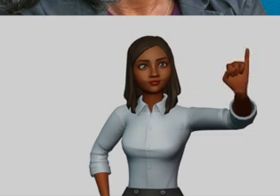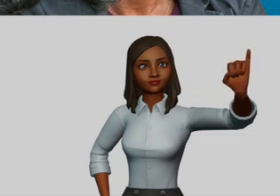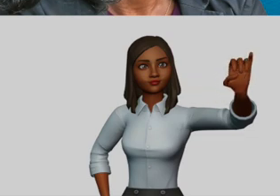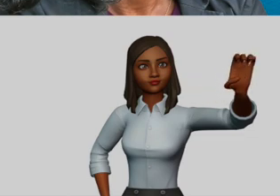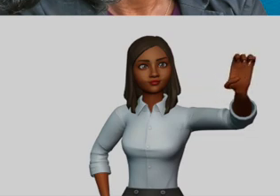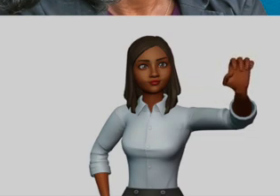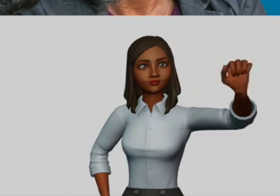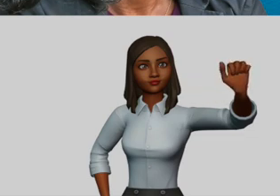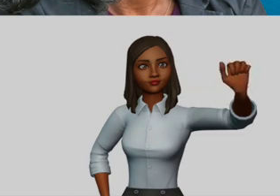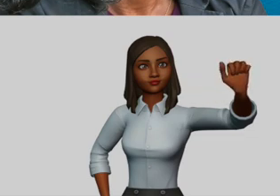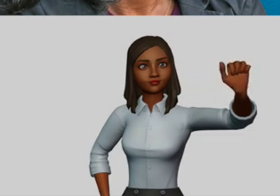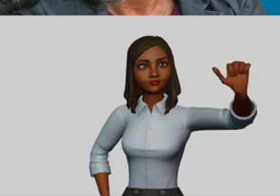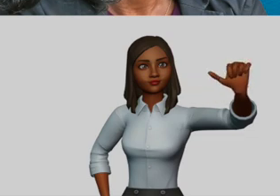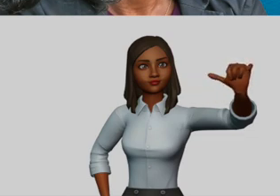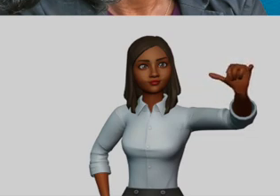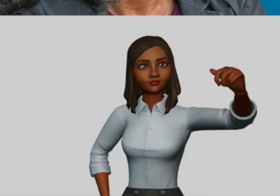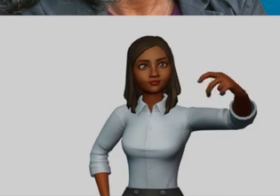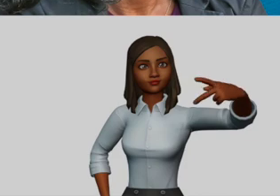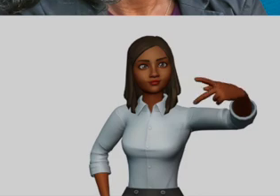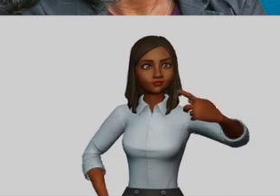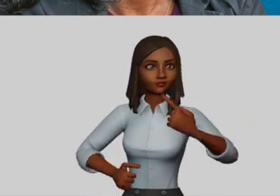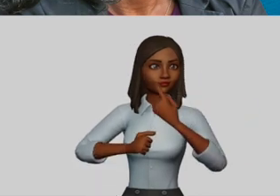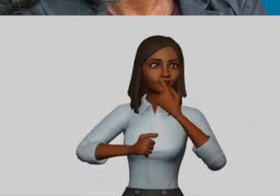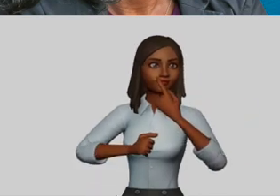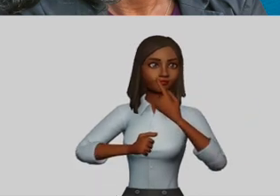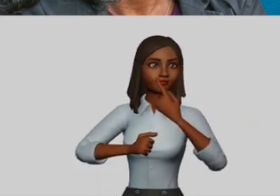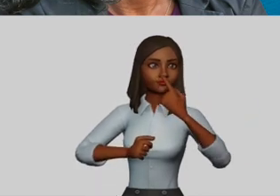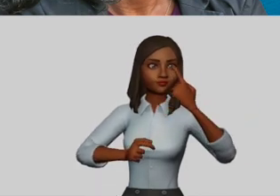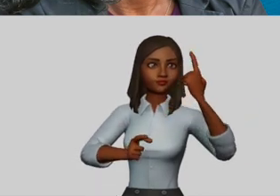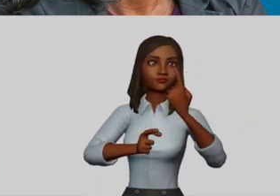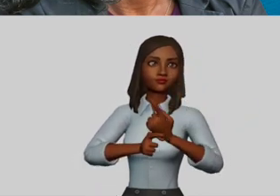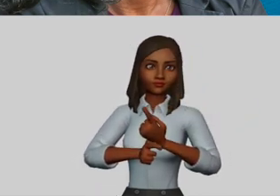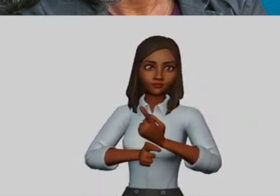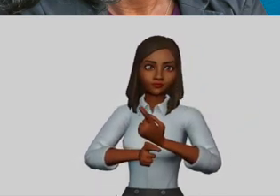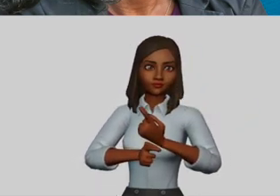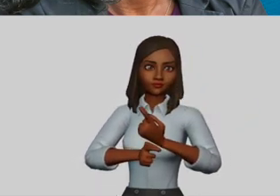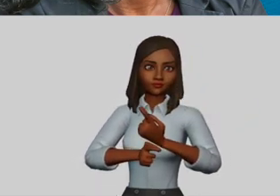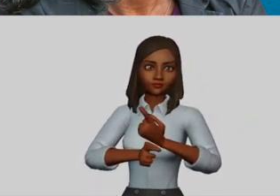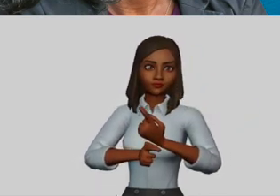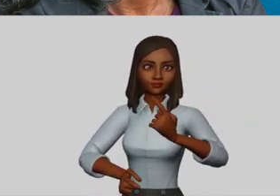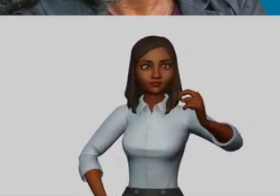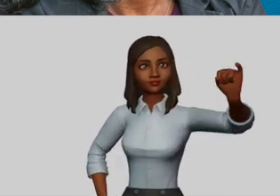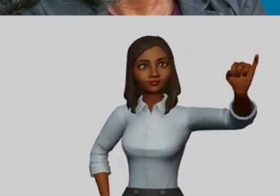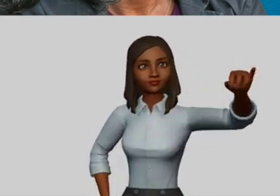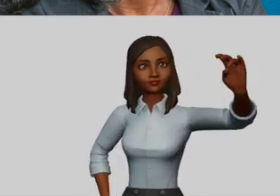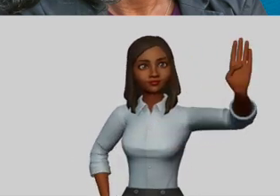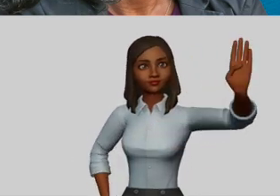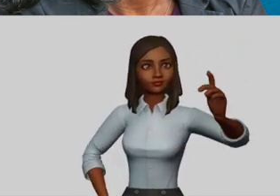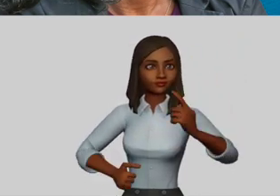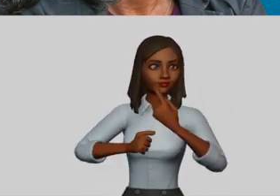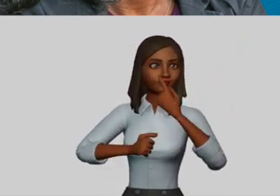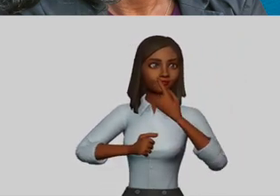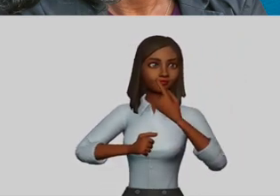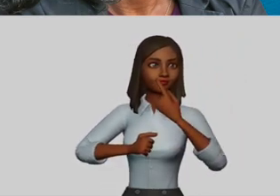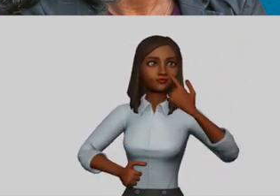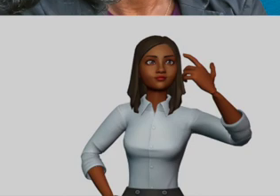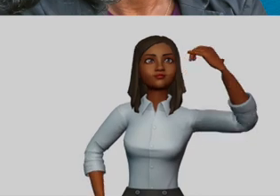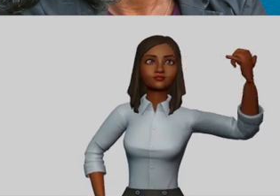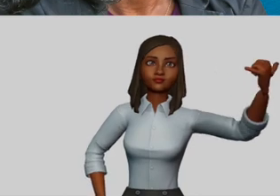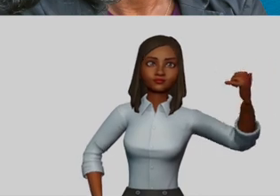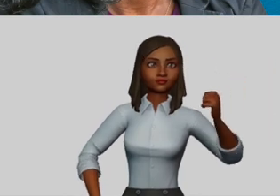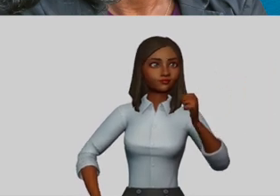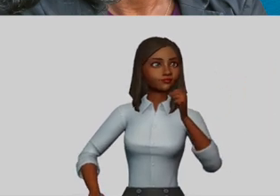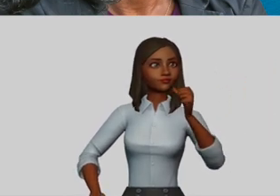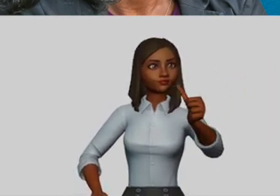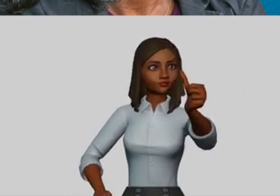ves ningún presidente de ninguna corporación grande que no esté hablando del COVID, uh-huh. o que no esté hablando de los derechos de las